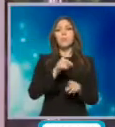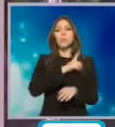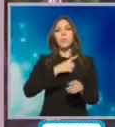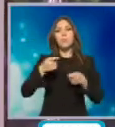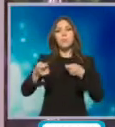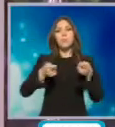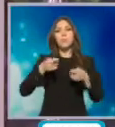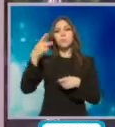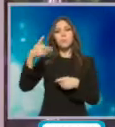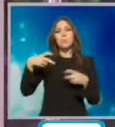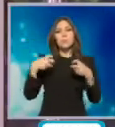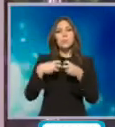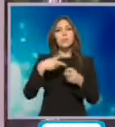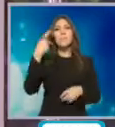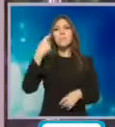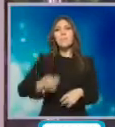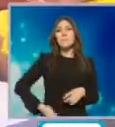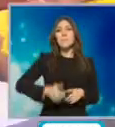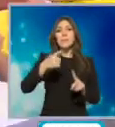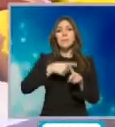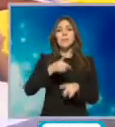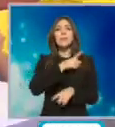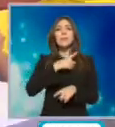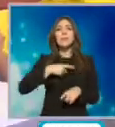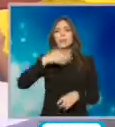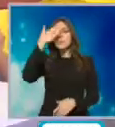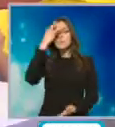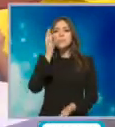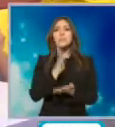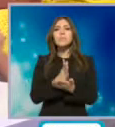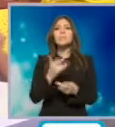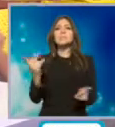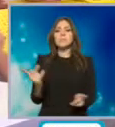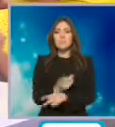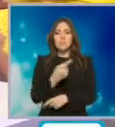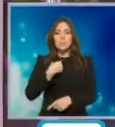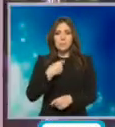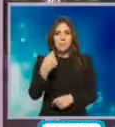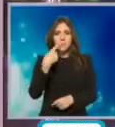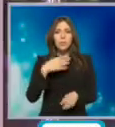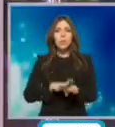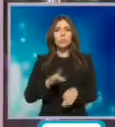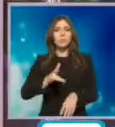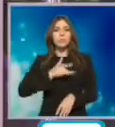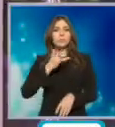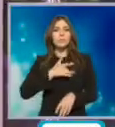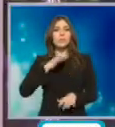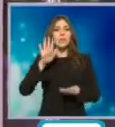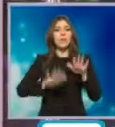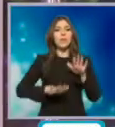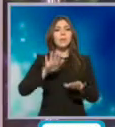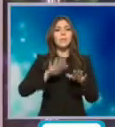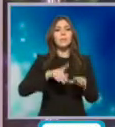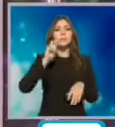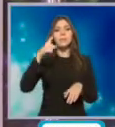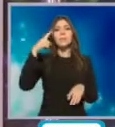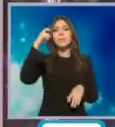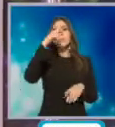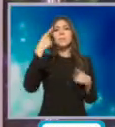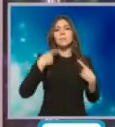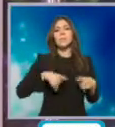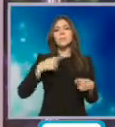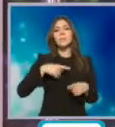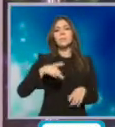es entender qué es lo que me está pasando, qué son estos síntomas e inclusive exponerme a situaciones, y eso a veces es difícil para el